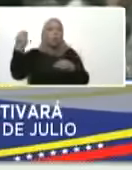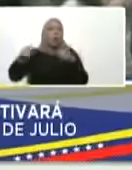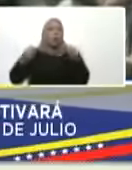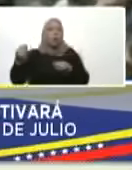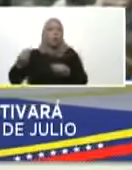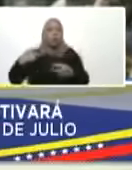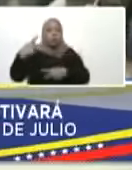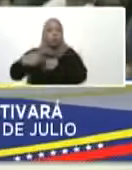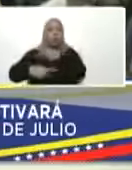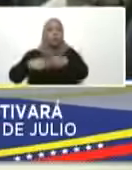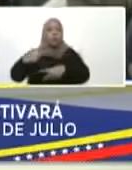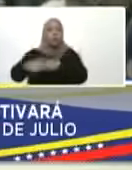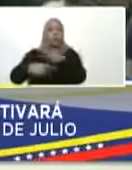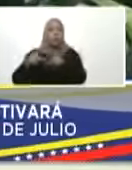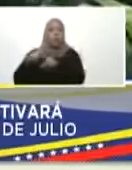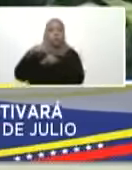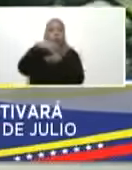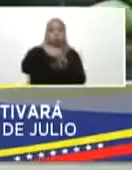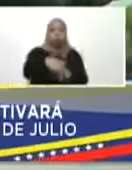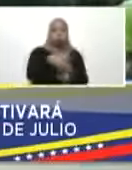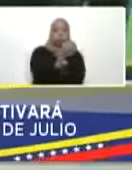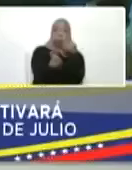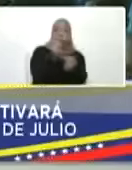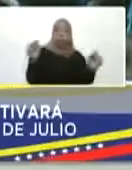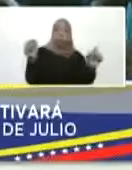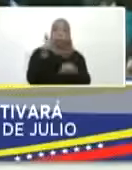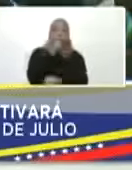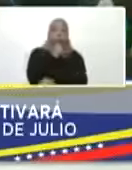Un proceso de degradación